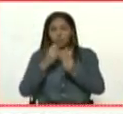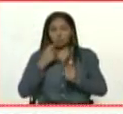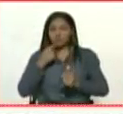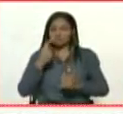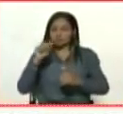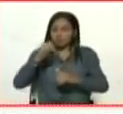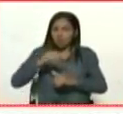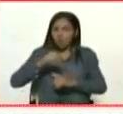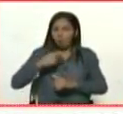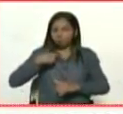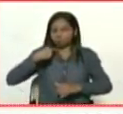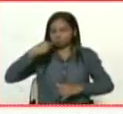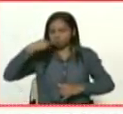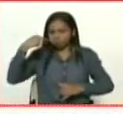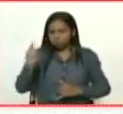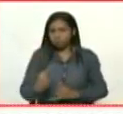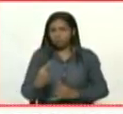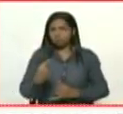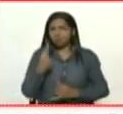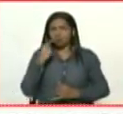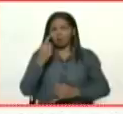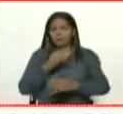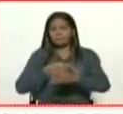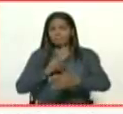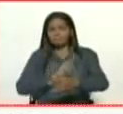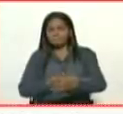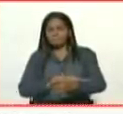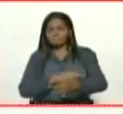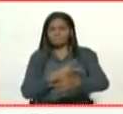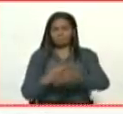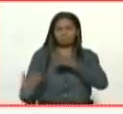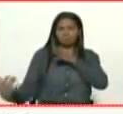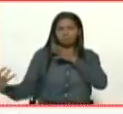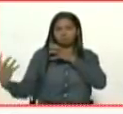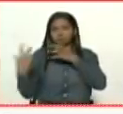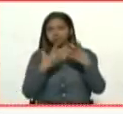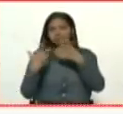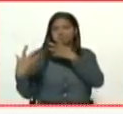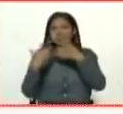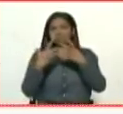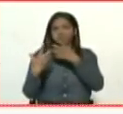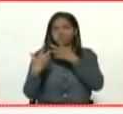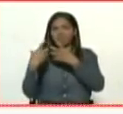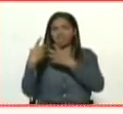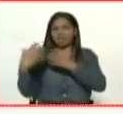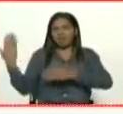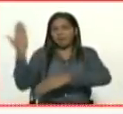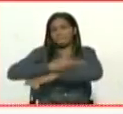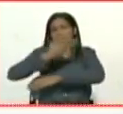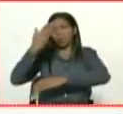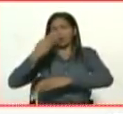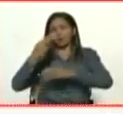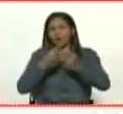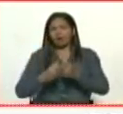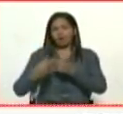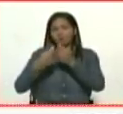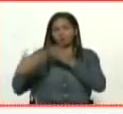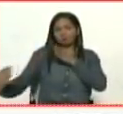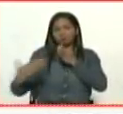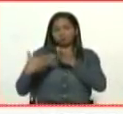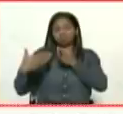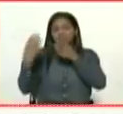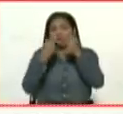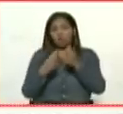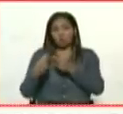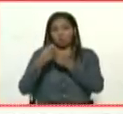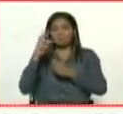hoy, en medio de la más brutal guerra económica, bloqueo económico, ataque económico,